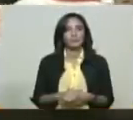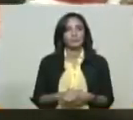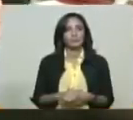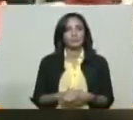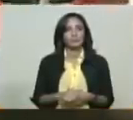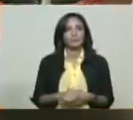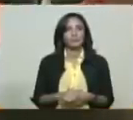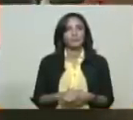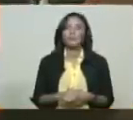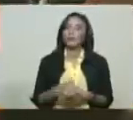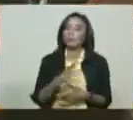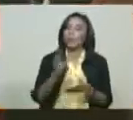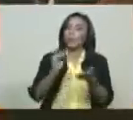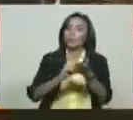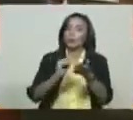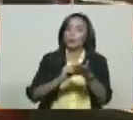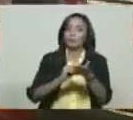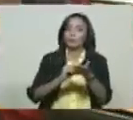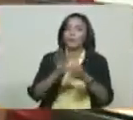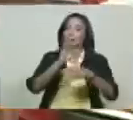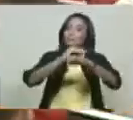no se los pedí,